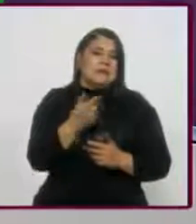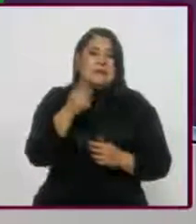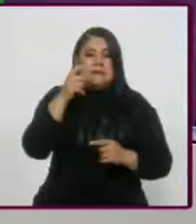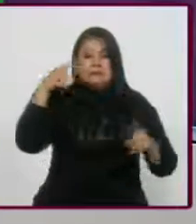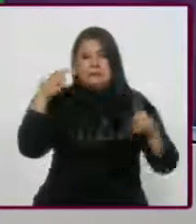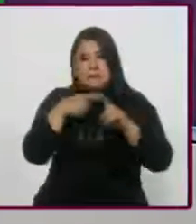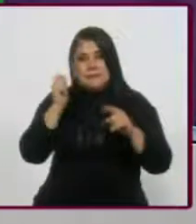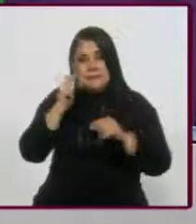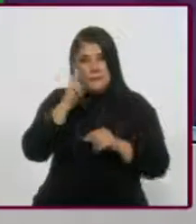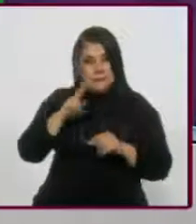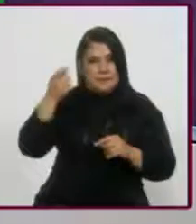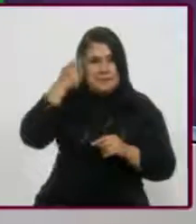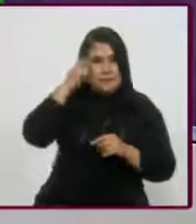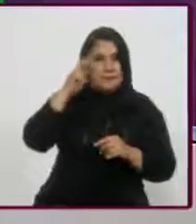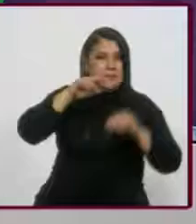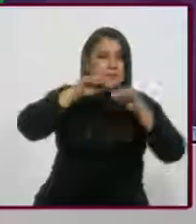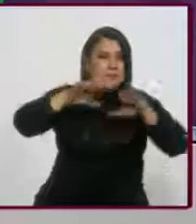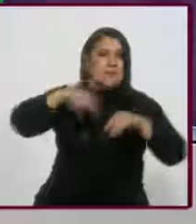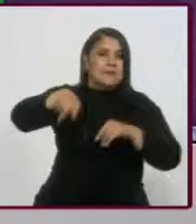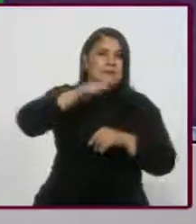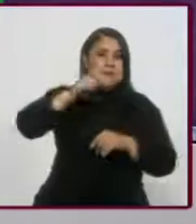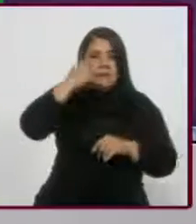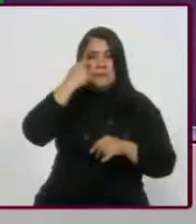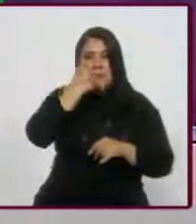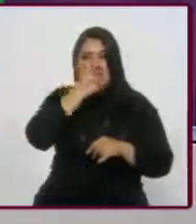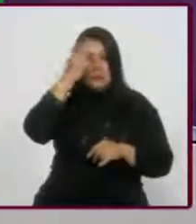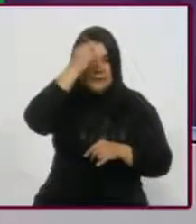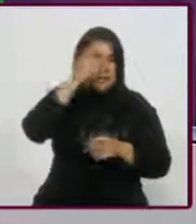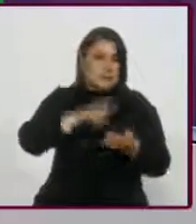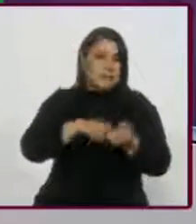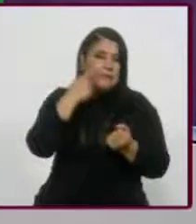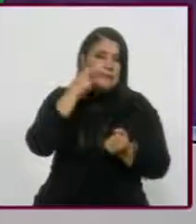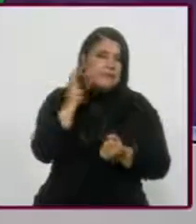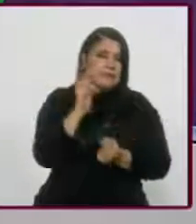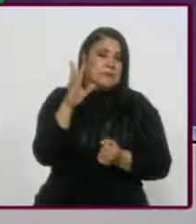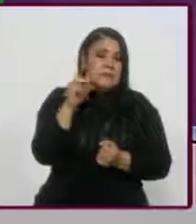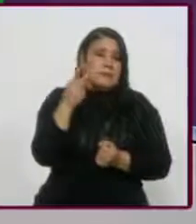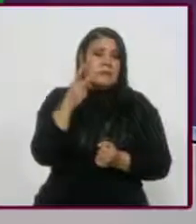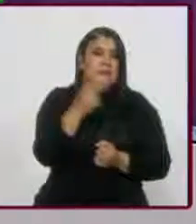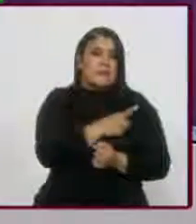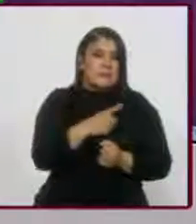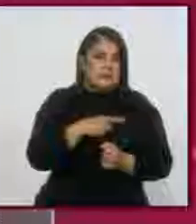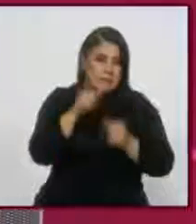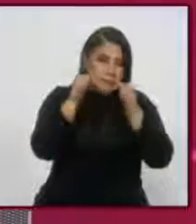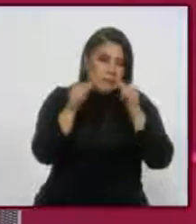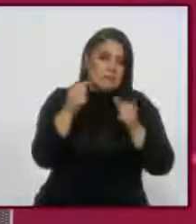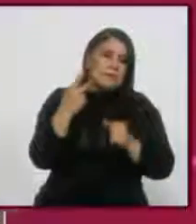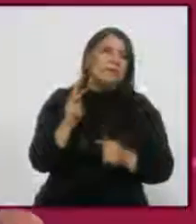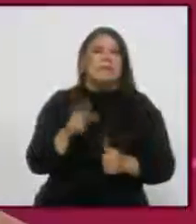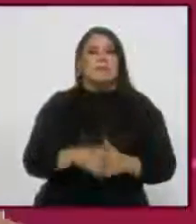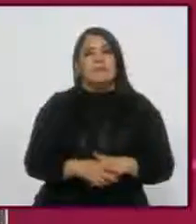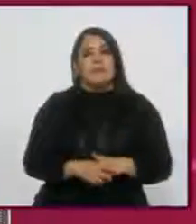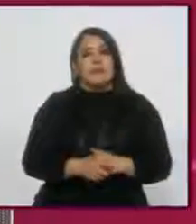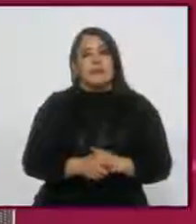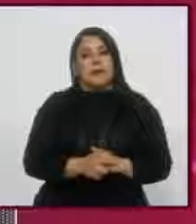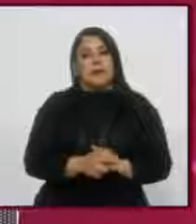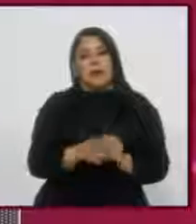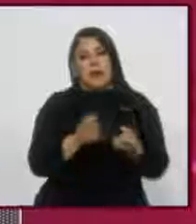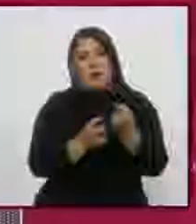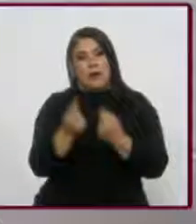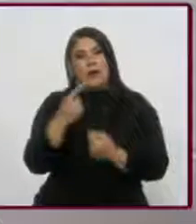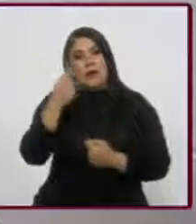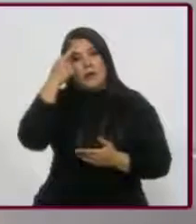probablemente para la agenda pública o para la opinión pública de los que merecen mayor atención, pero bueno, algunos creemos que